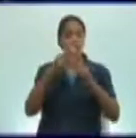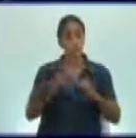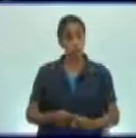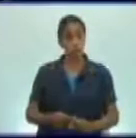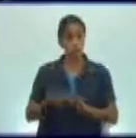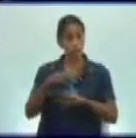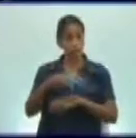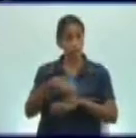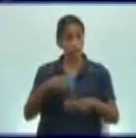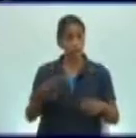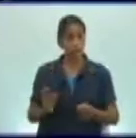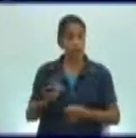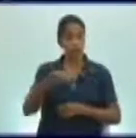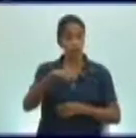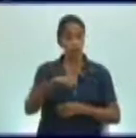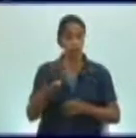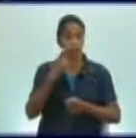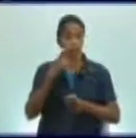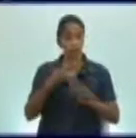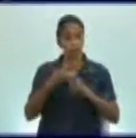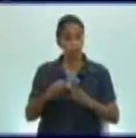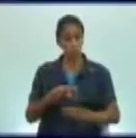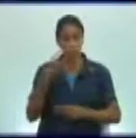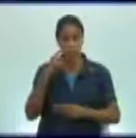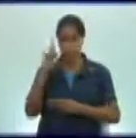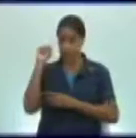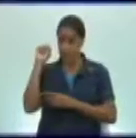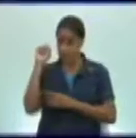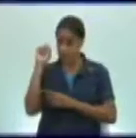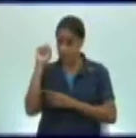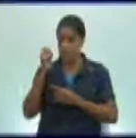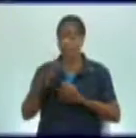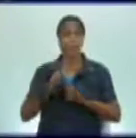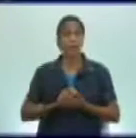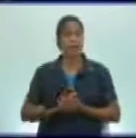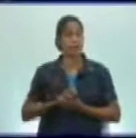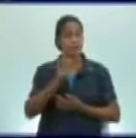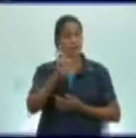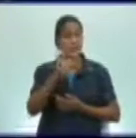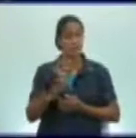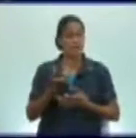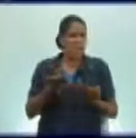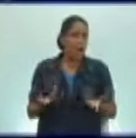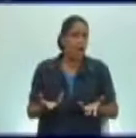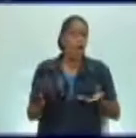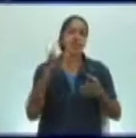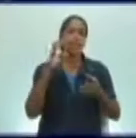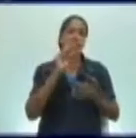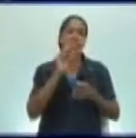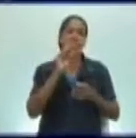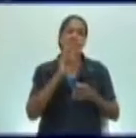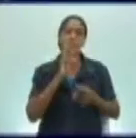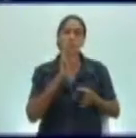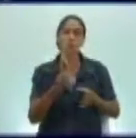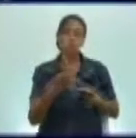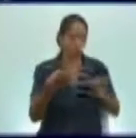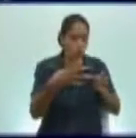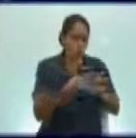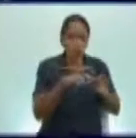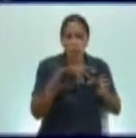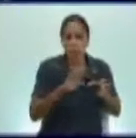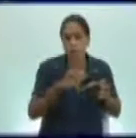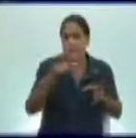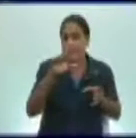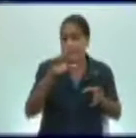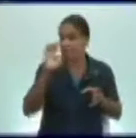tierra subrayado, lombriz intestinal y sanguijuela, identifique a qué grupo pertenecen cada uno de ellos. Mencione